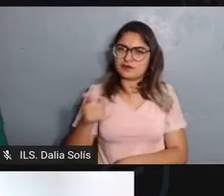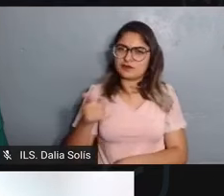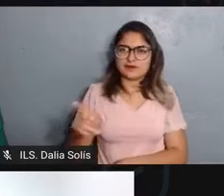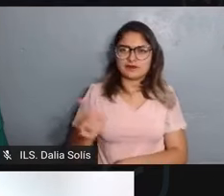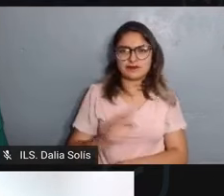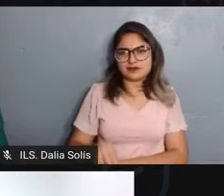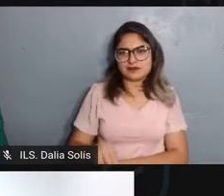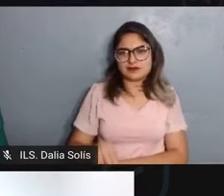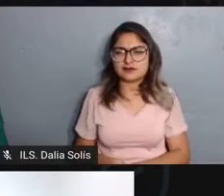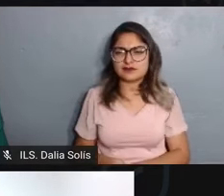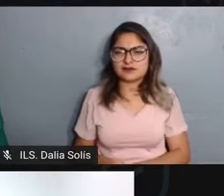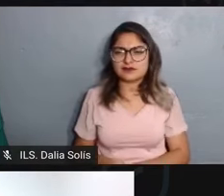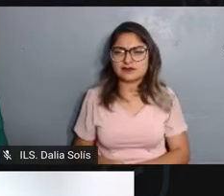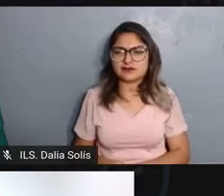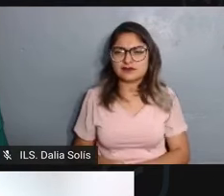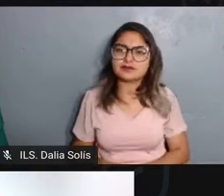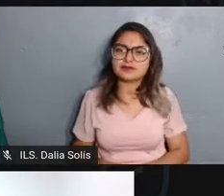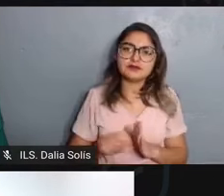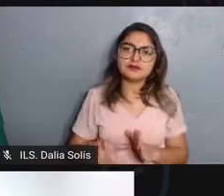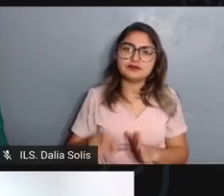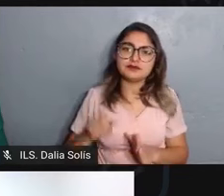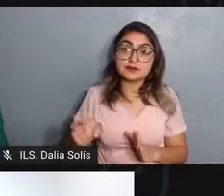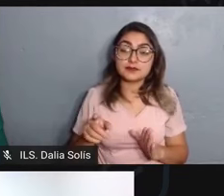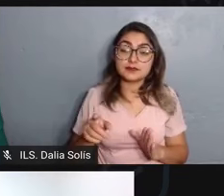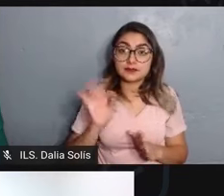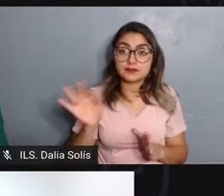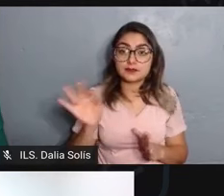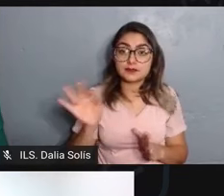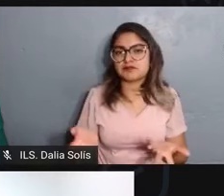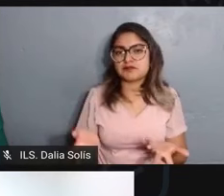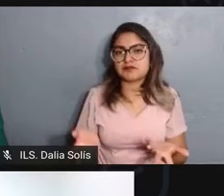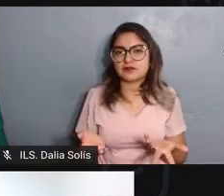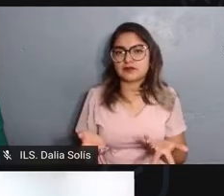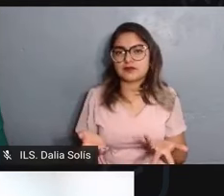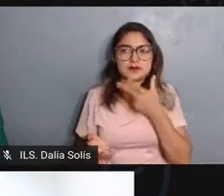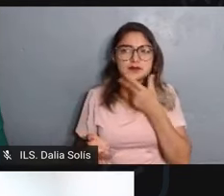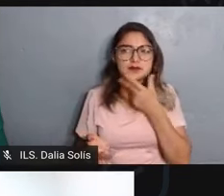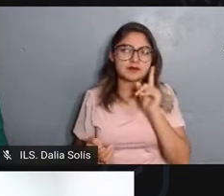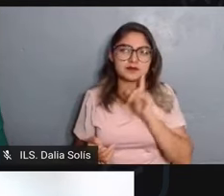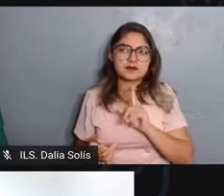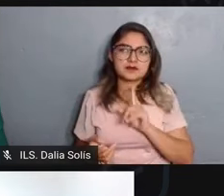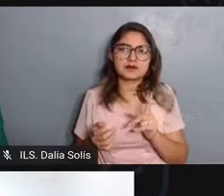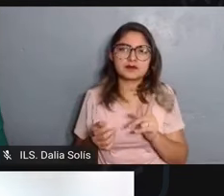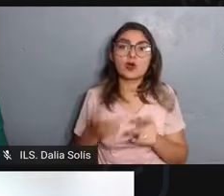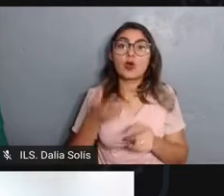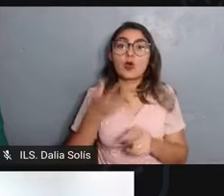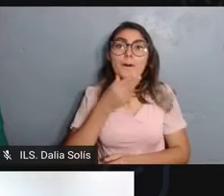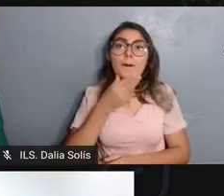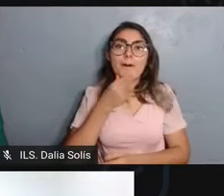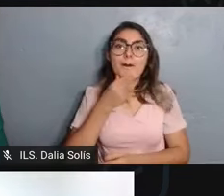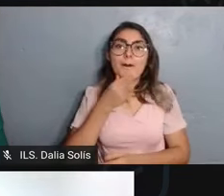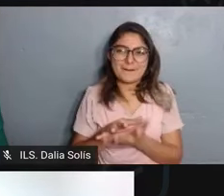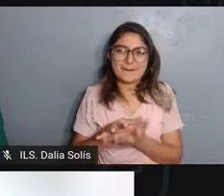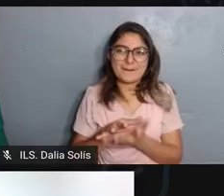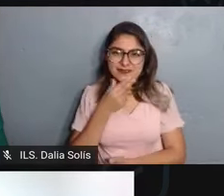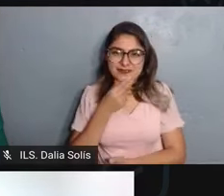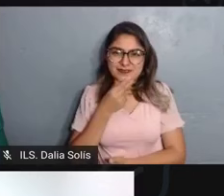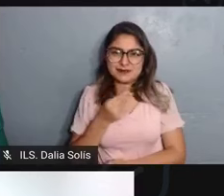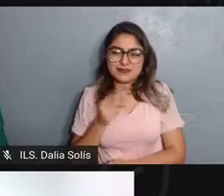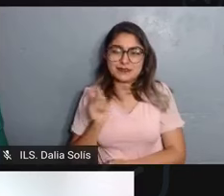parte, que se queda el viudo hombre, la mujer es la que muere, como que la protección de la familia